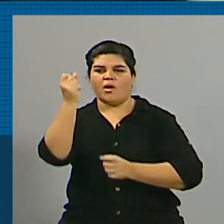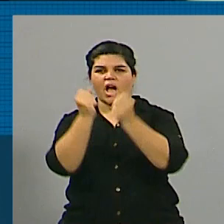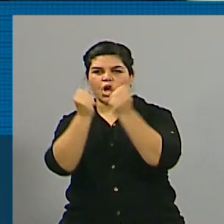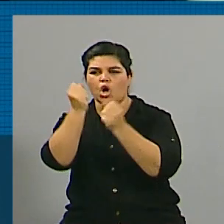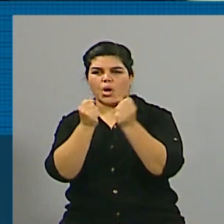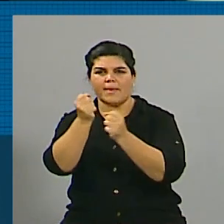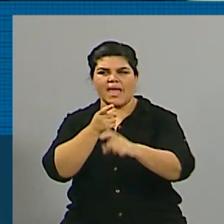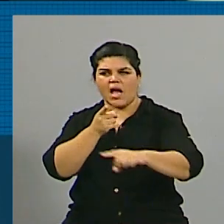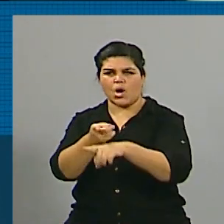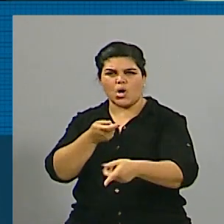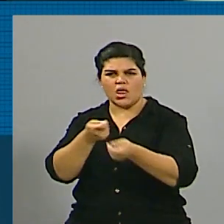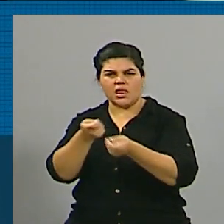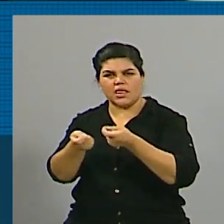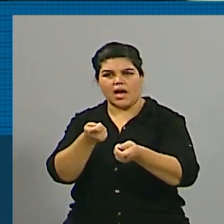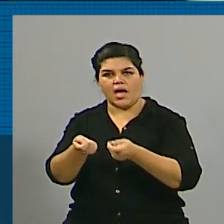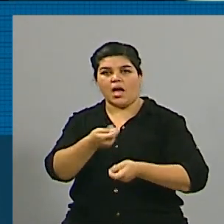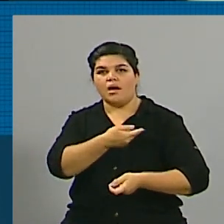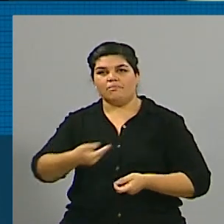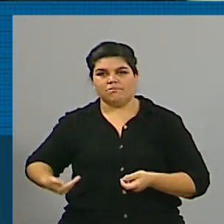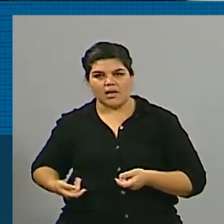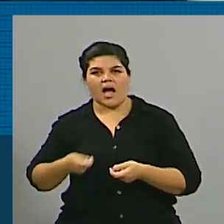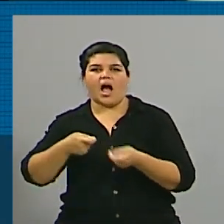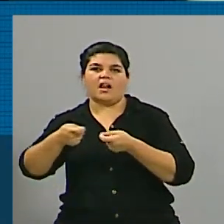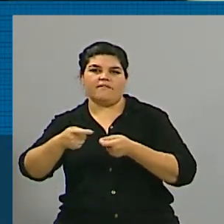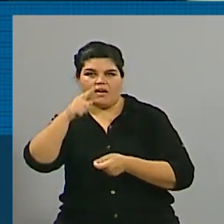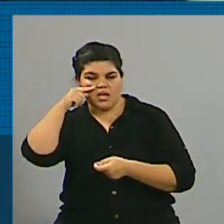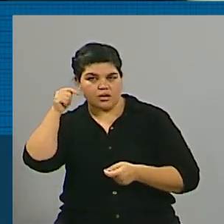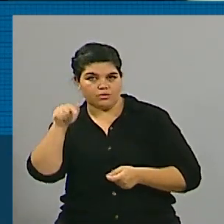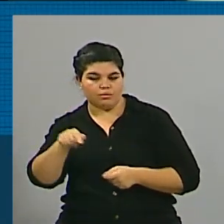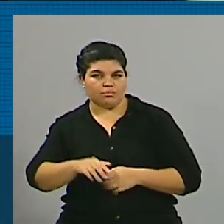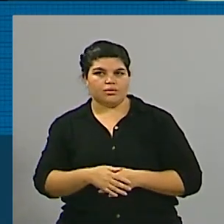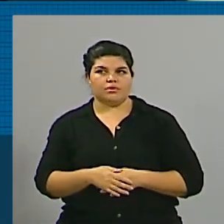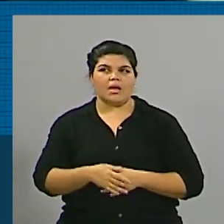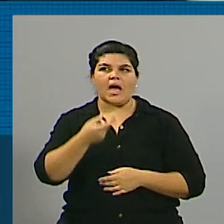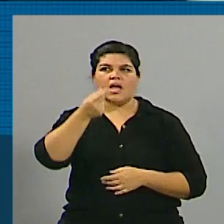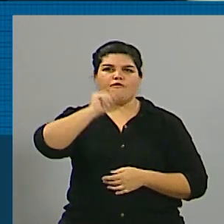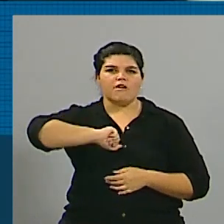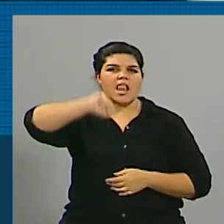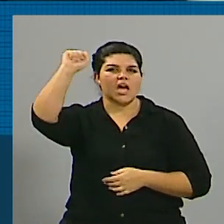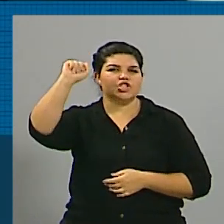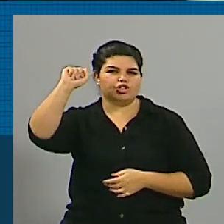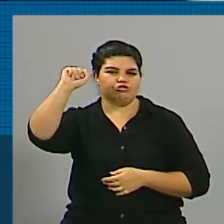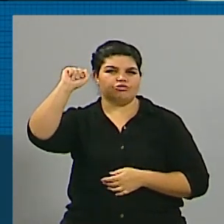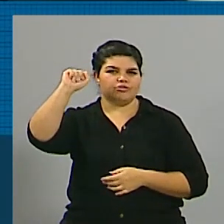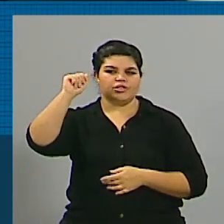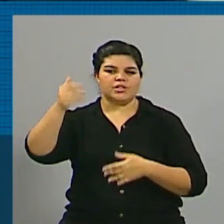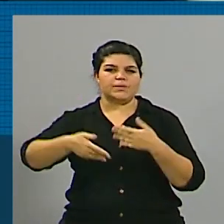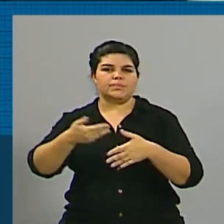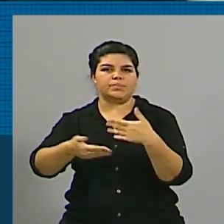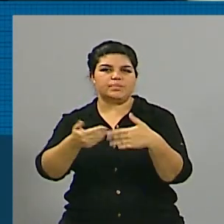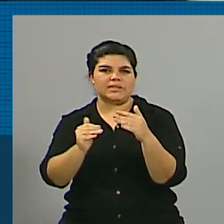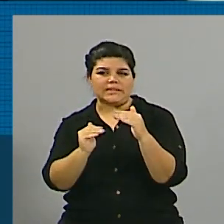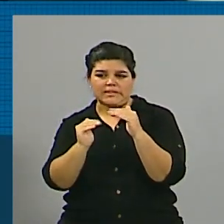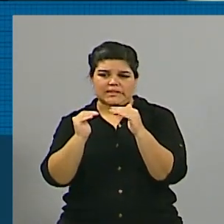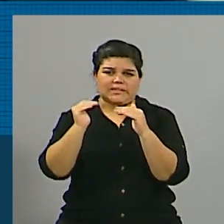gestión de Alberto Fernández. La pregunta que te hacemos es, ¿quién gana con la inflación? Porque también es real que uno va al supermercado, vas a